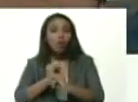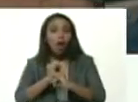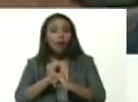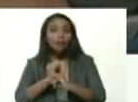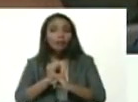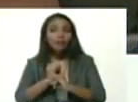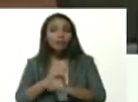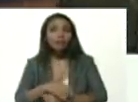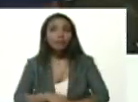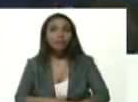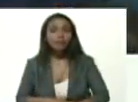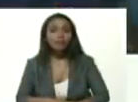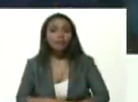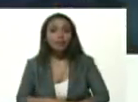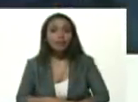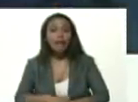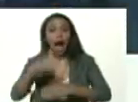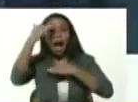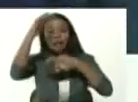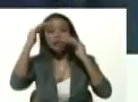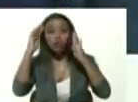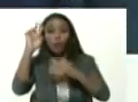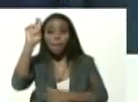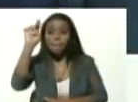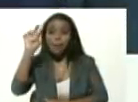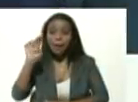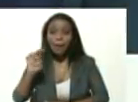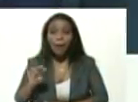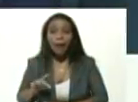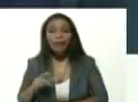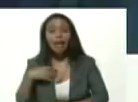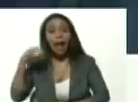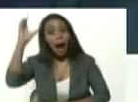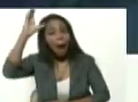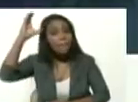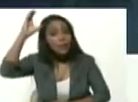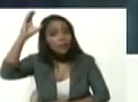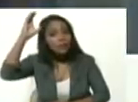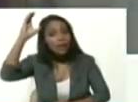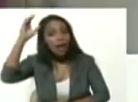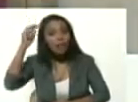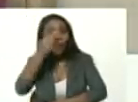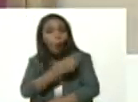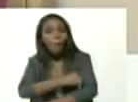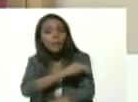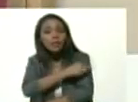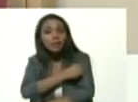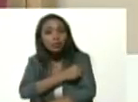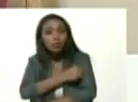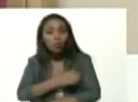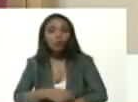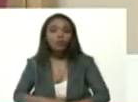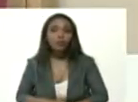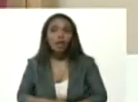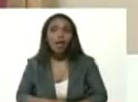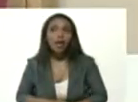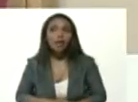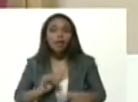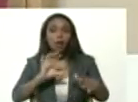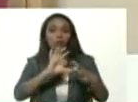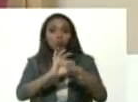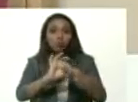Y atención diaria de la capacidad de hospitalización de